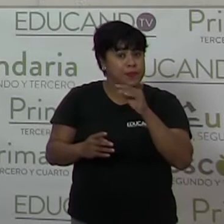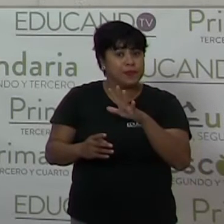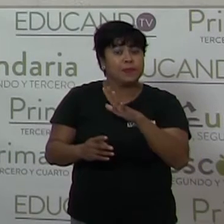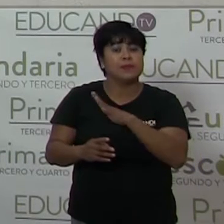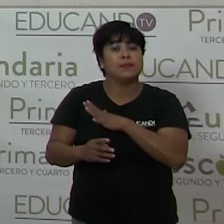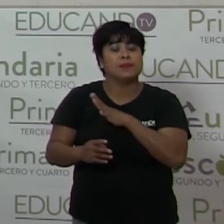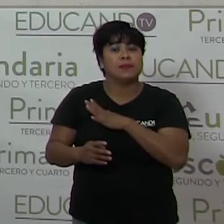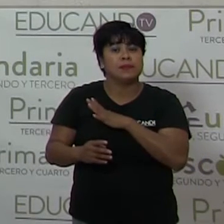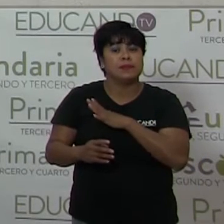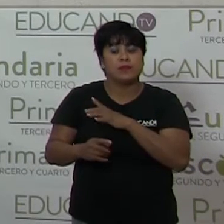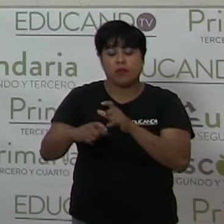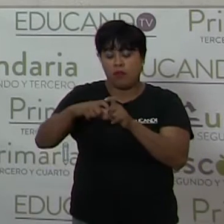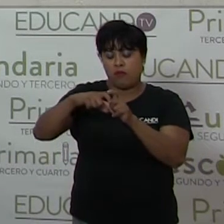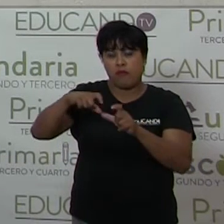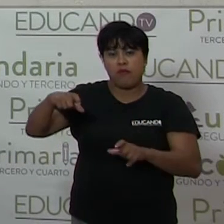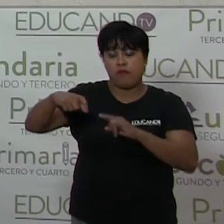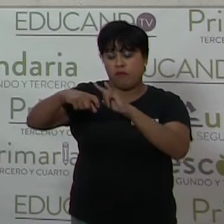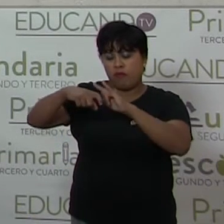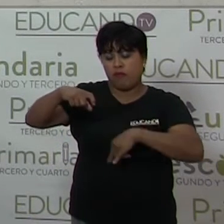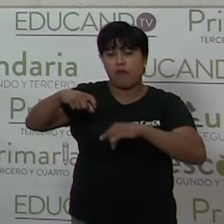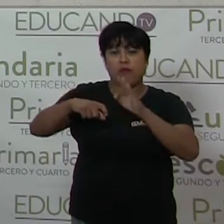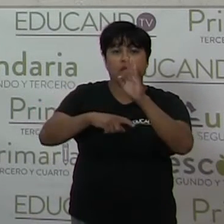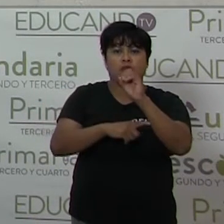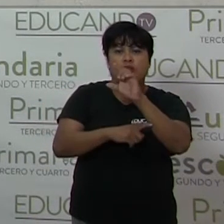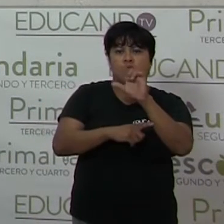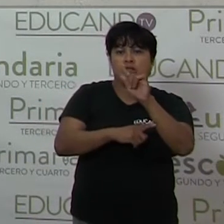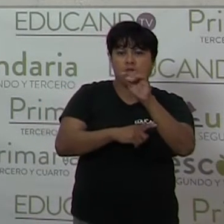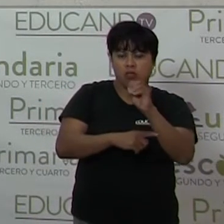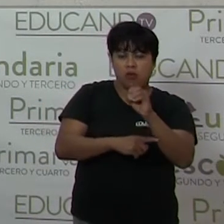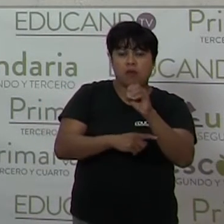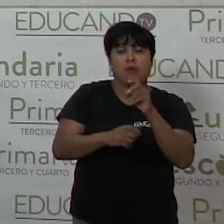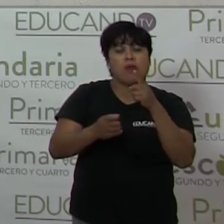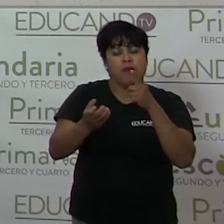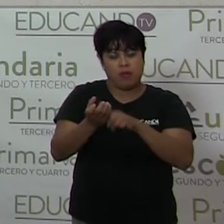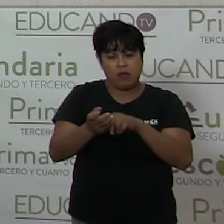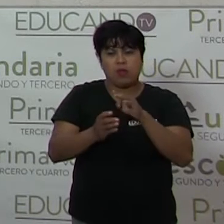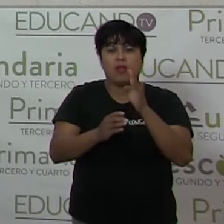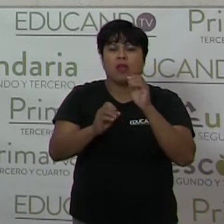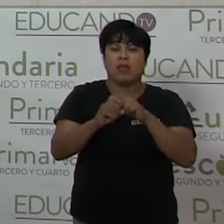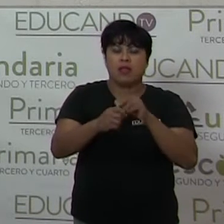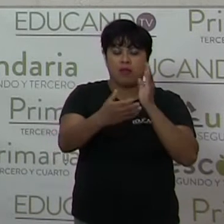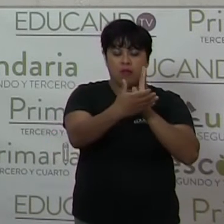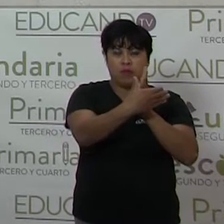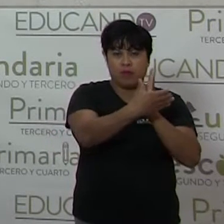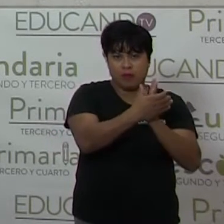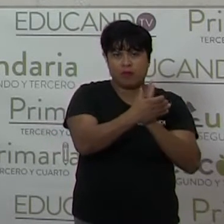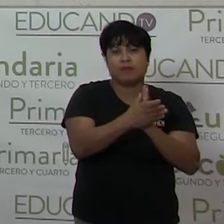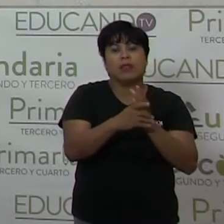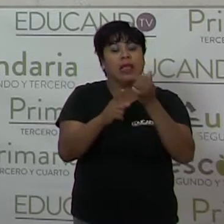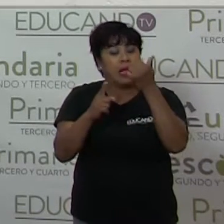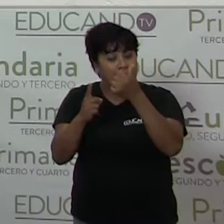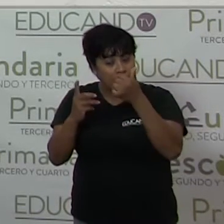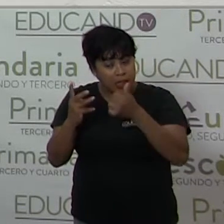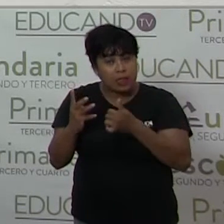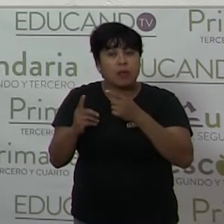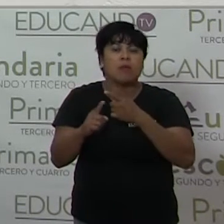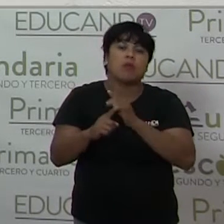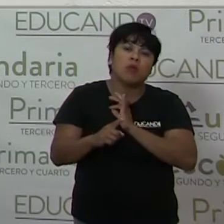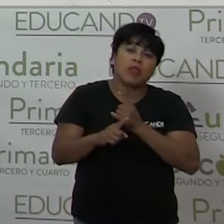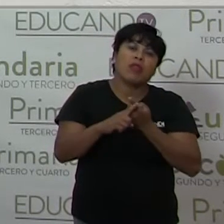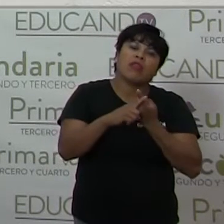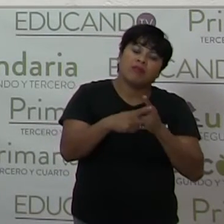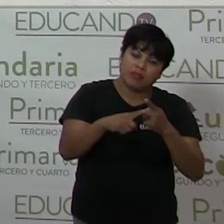tenemos folletos en nuestra biblioteca cada biblioteca